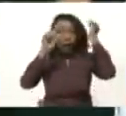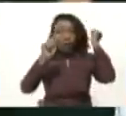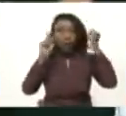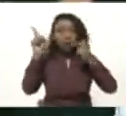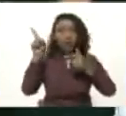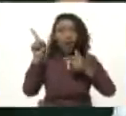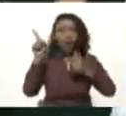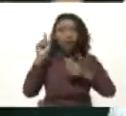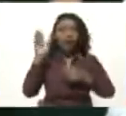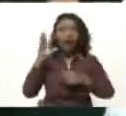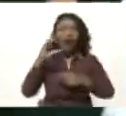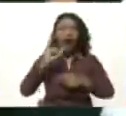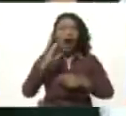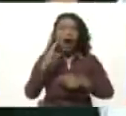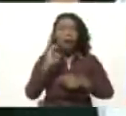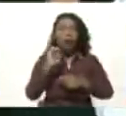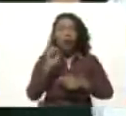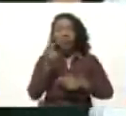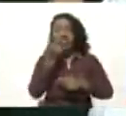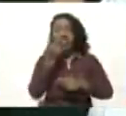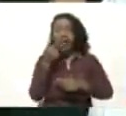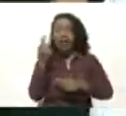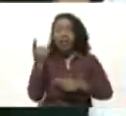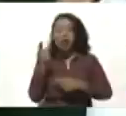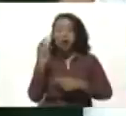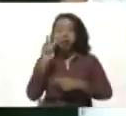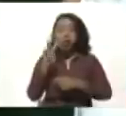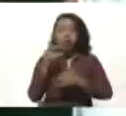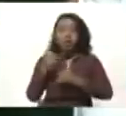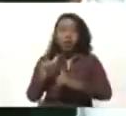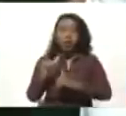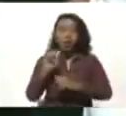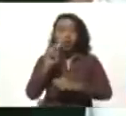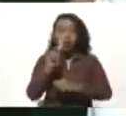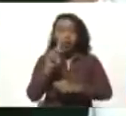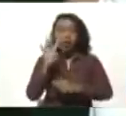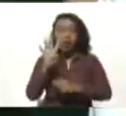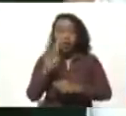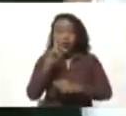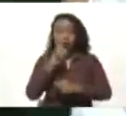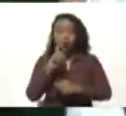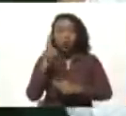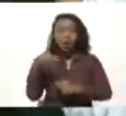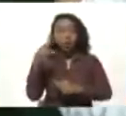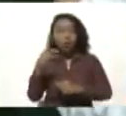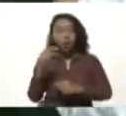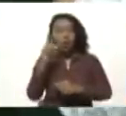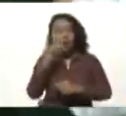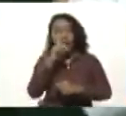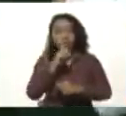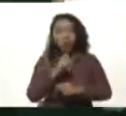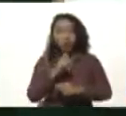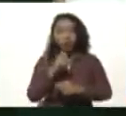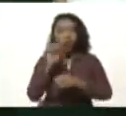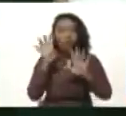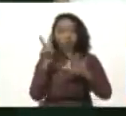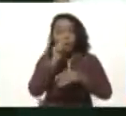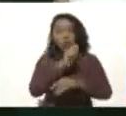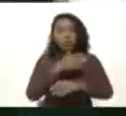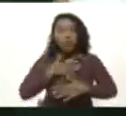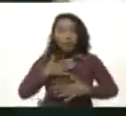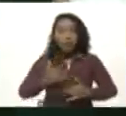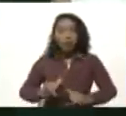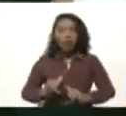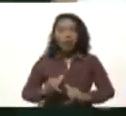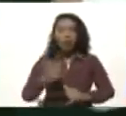Cabo Verde le dijo a dos niñas, una de 4 años, una de 1 año y 9 meses, que son mis hijas, le dijo